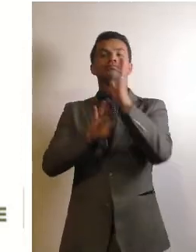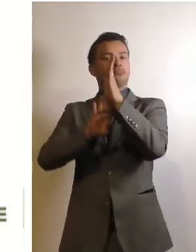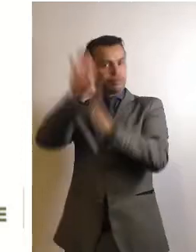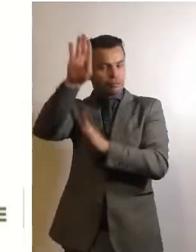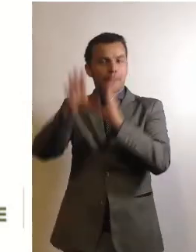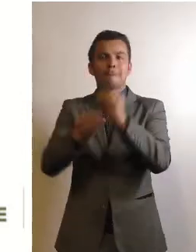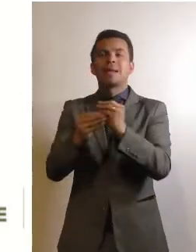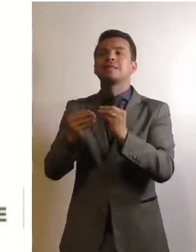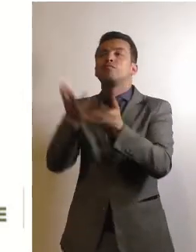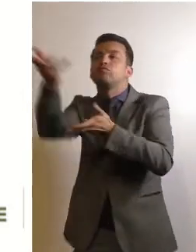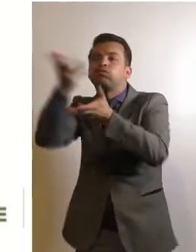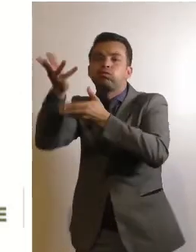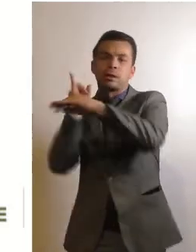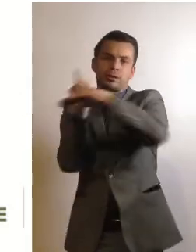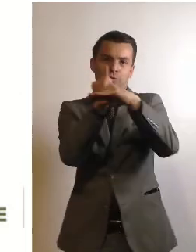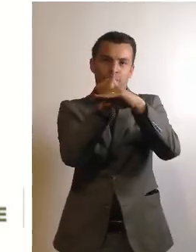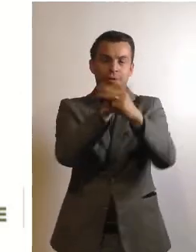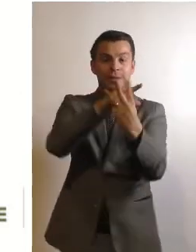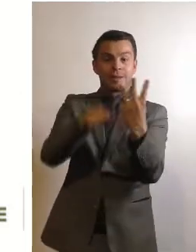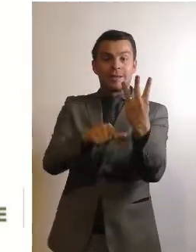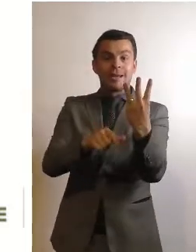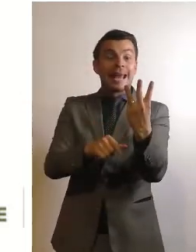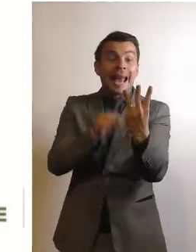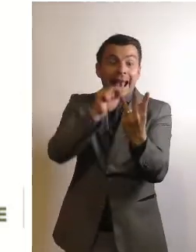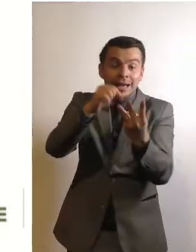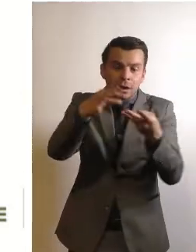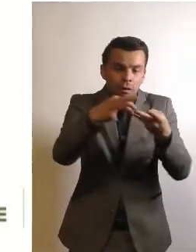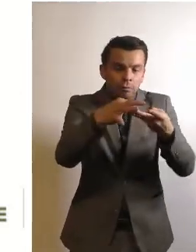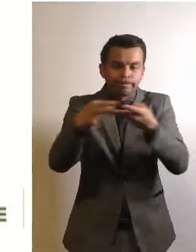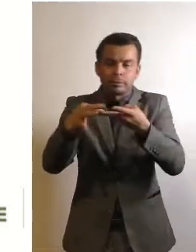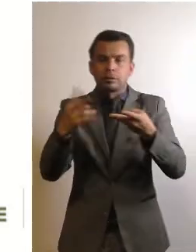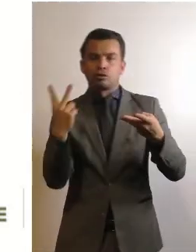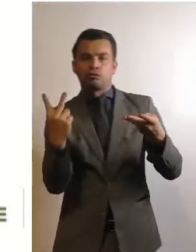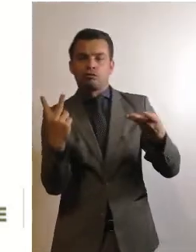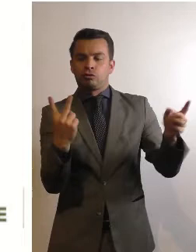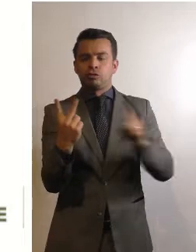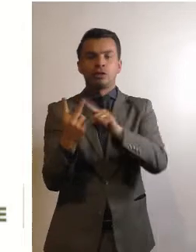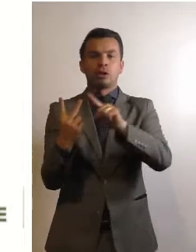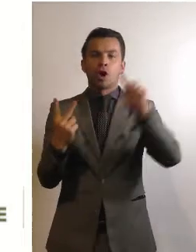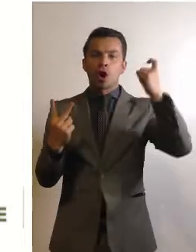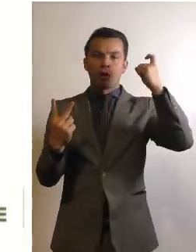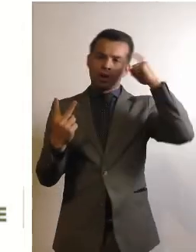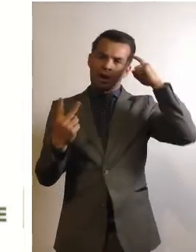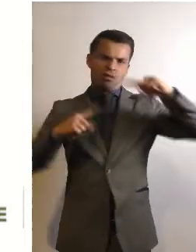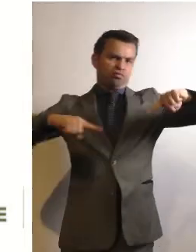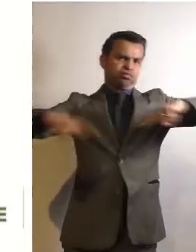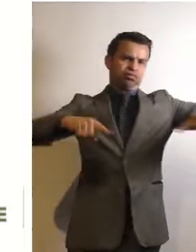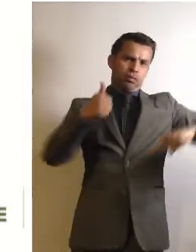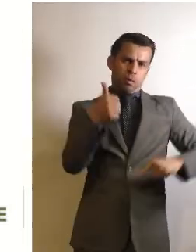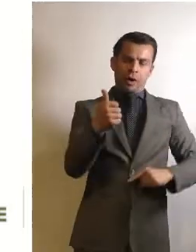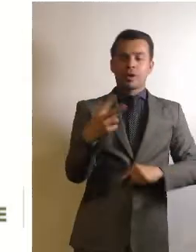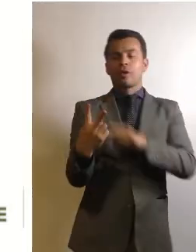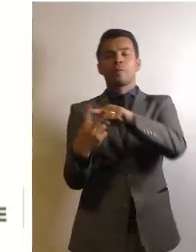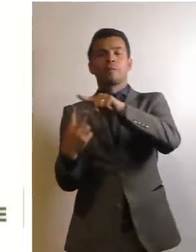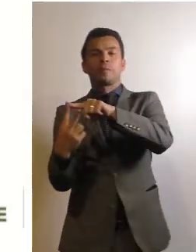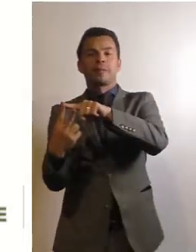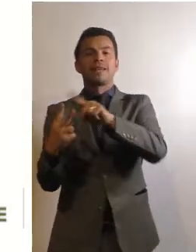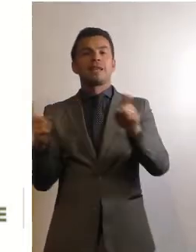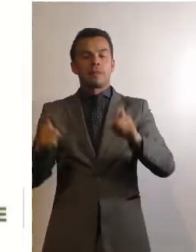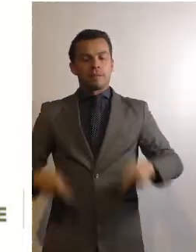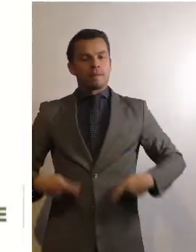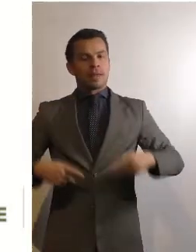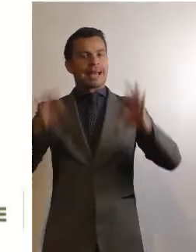unos transversales que son el buen gobierno, la calidad de vida basada en el enfoque biopsicosocial y cultural y la construcción